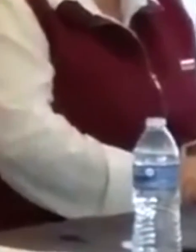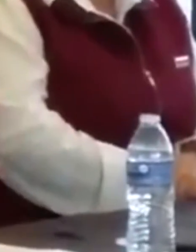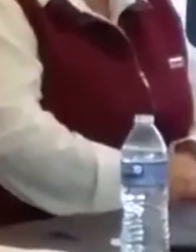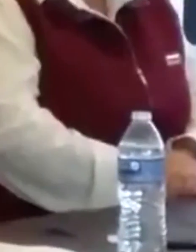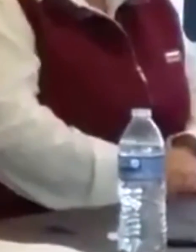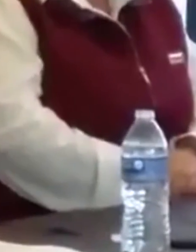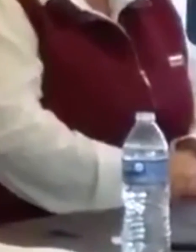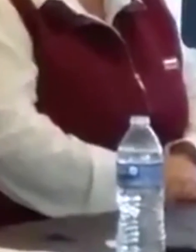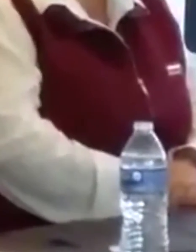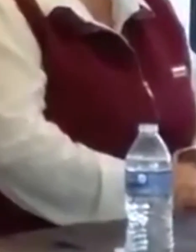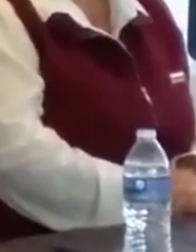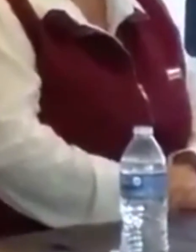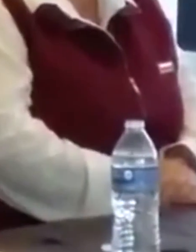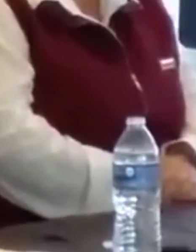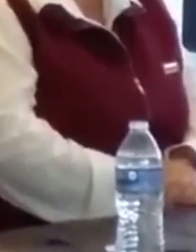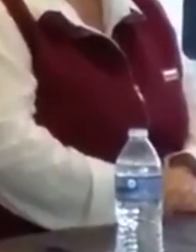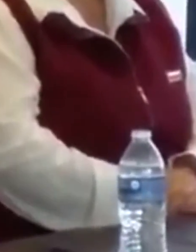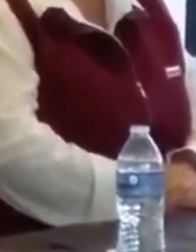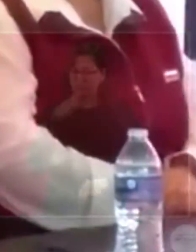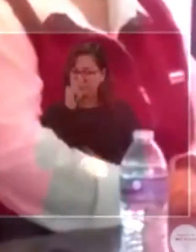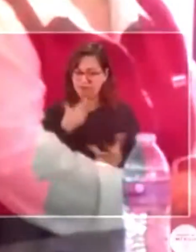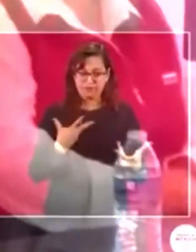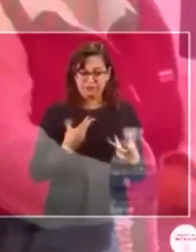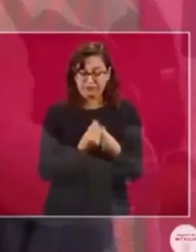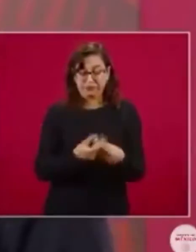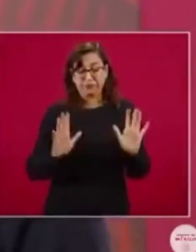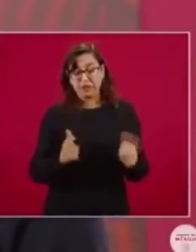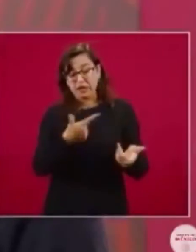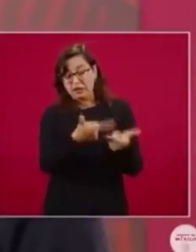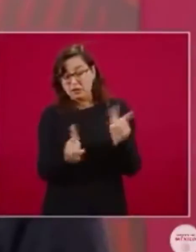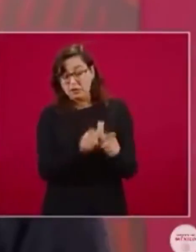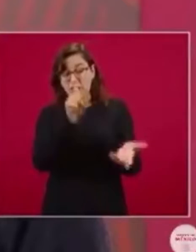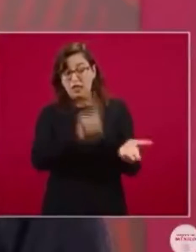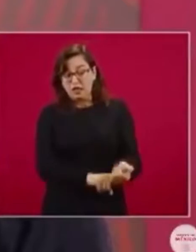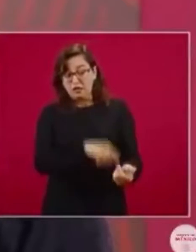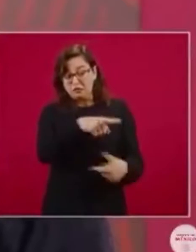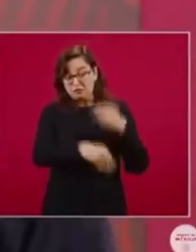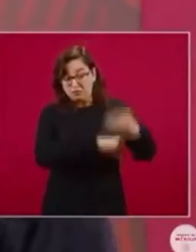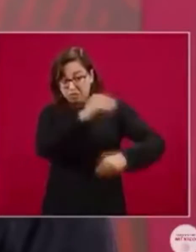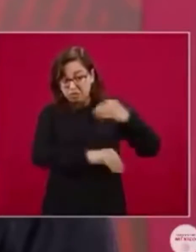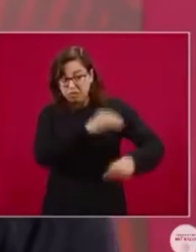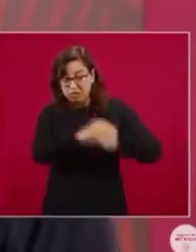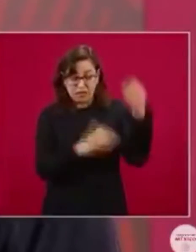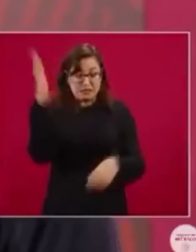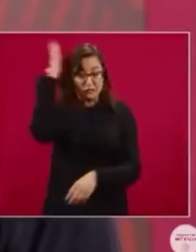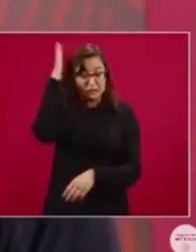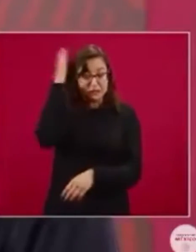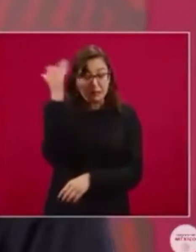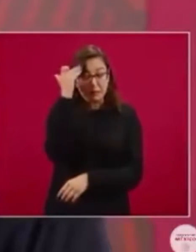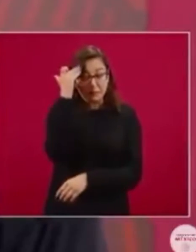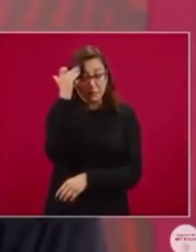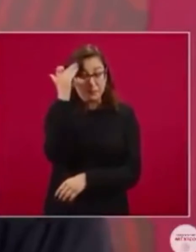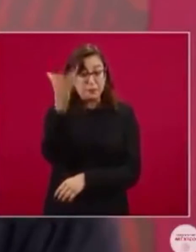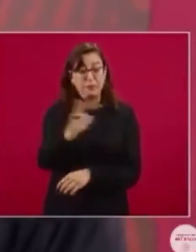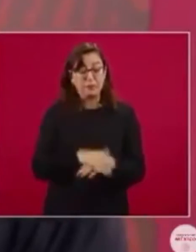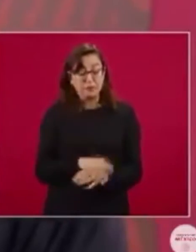2021, algo que obviamente no gusta a los aspirantes. Los dimes y diretes entre los aspirantes son constantes, pues todos se consideran